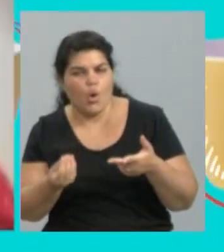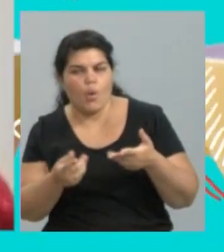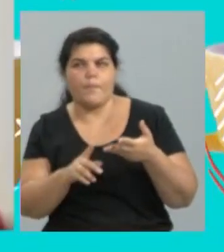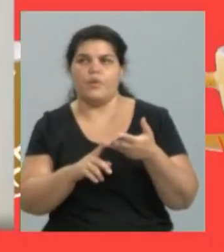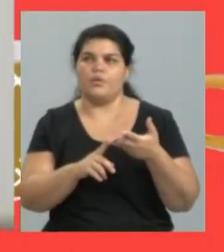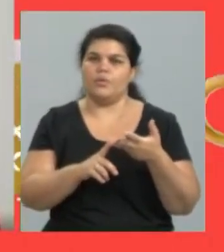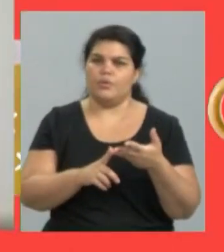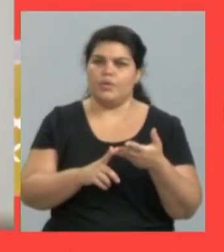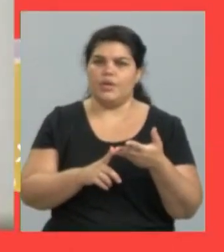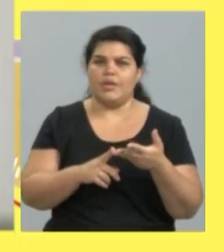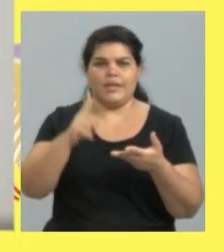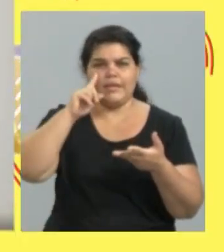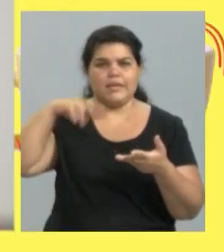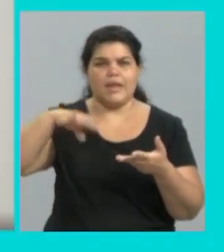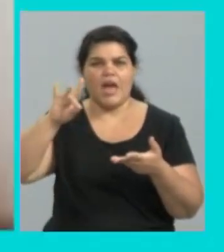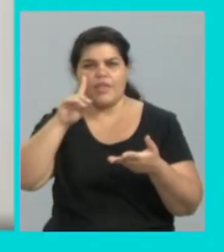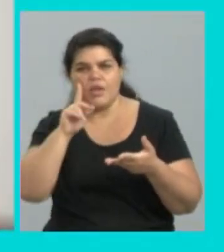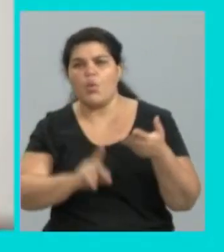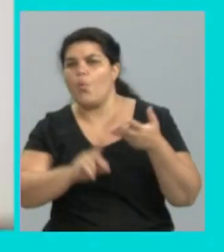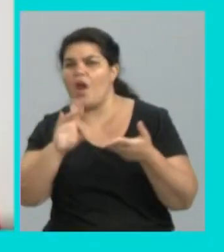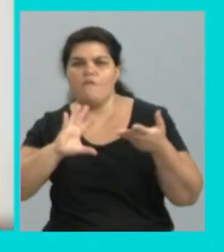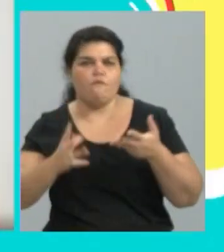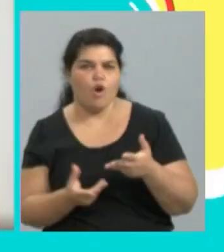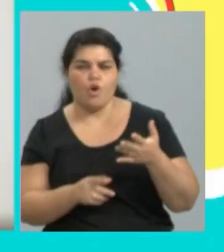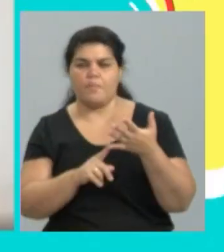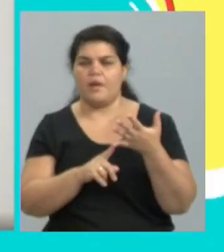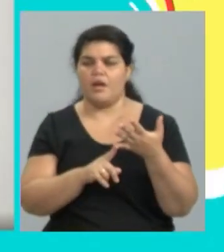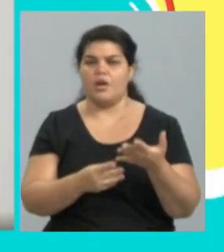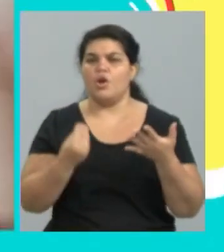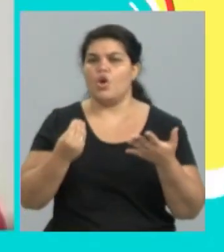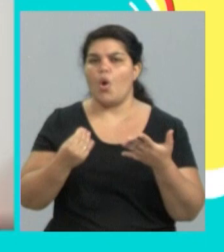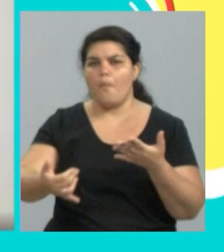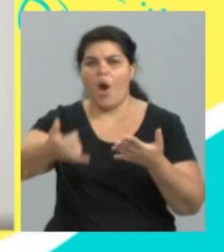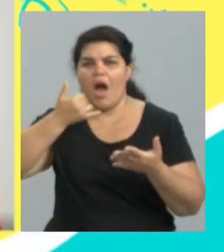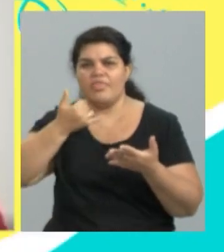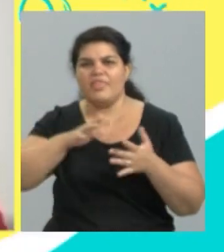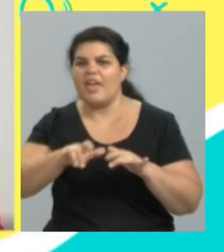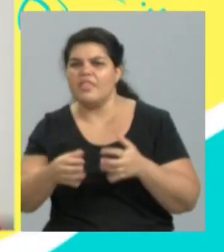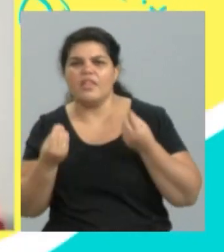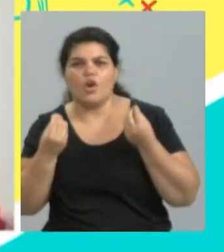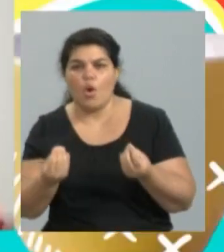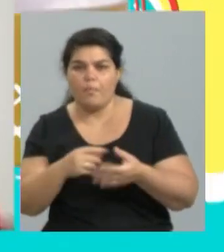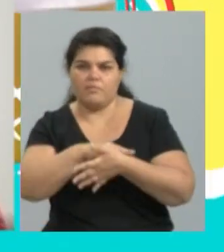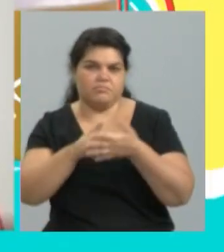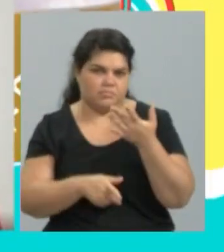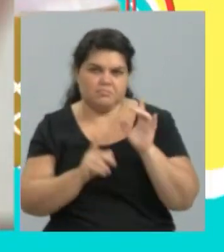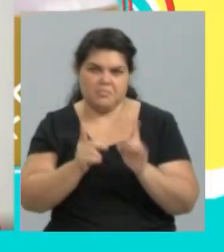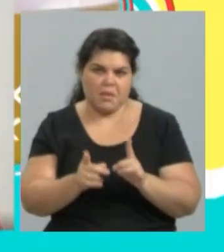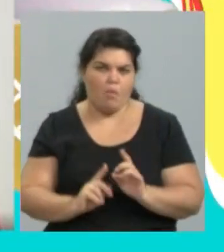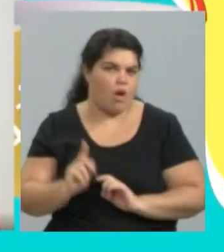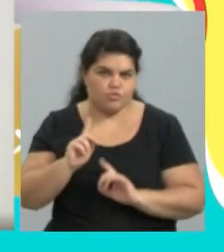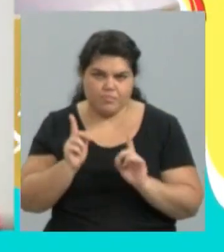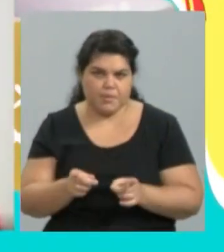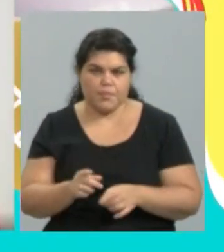cómo funciona el INADI, cuáles son nuestras líneas de atención y todas estas cosas. Toda la situación Como que